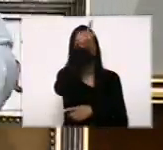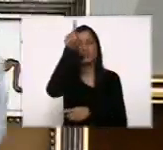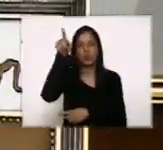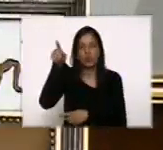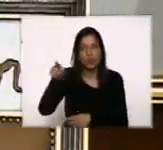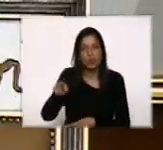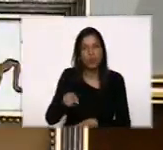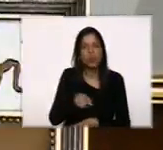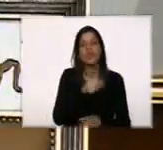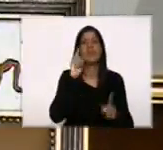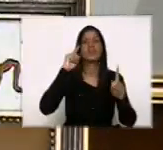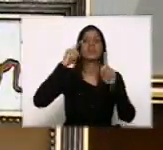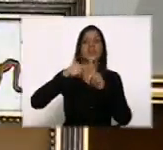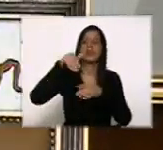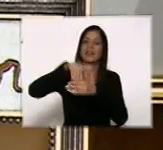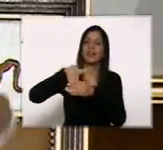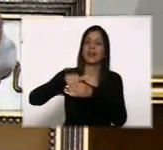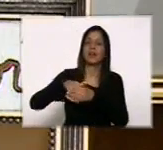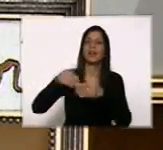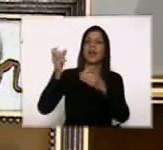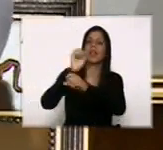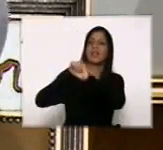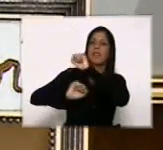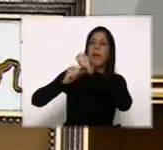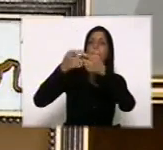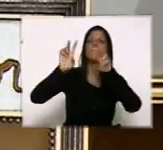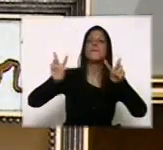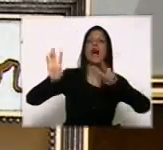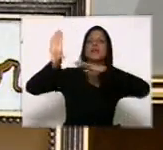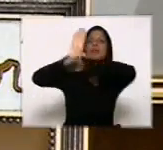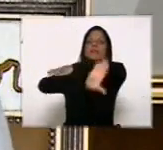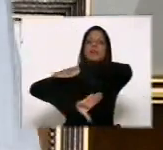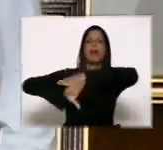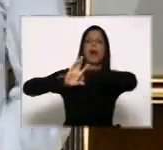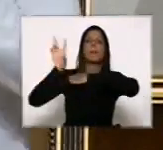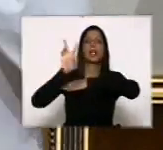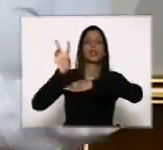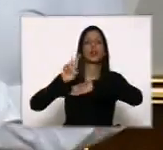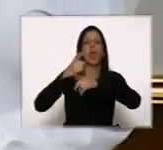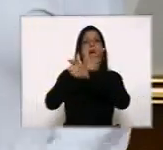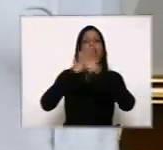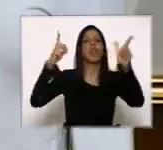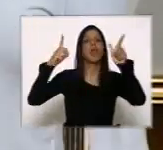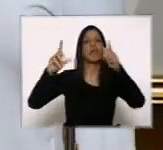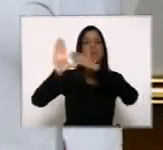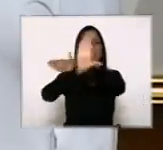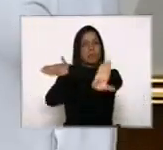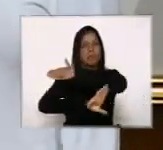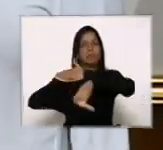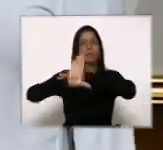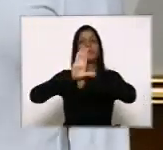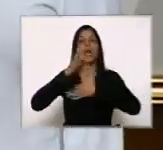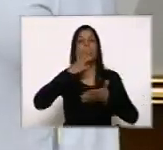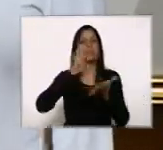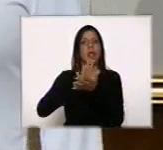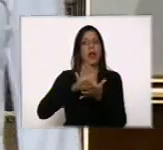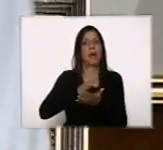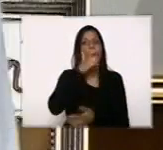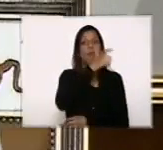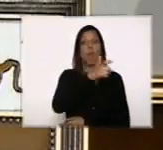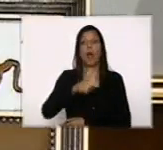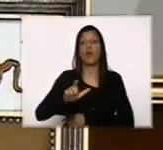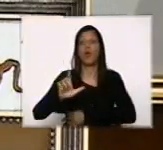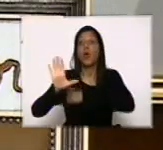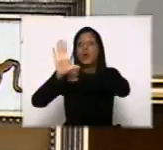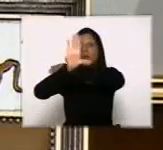en la defensa de la paz, en la defensa de la soberanía de Venezuela, en la defensa de la tranquilidad de nuestro